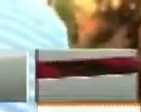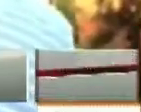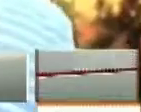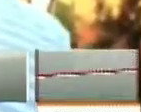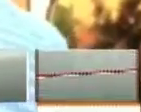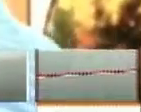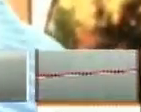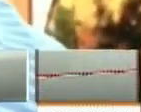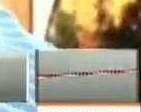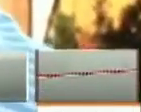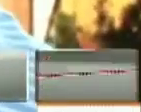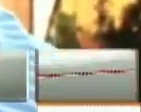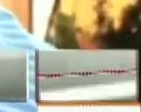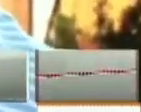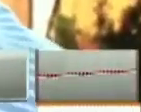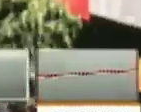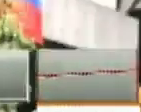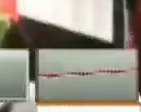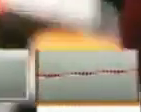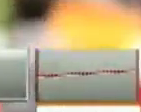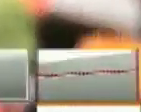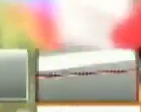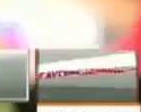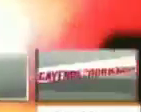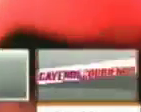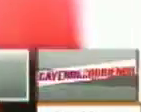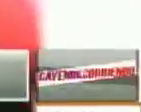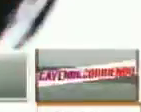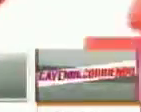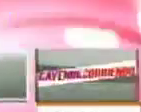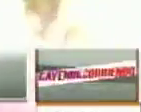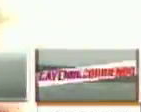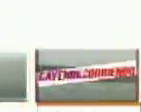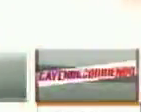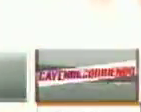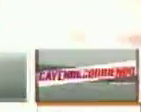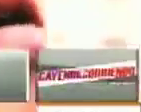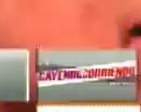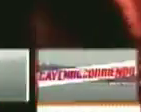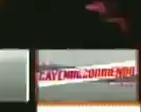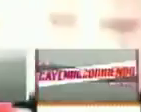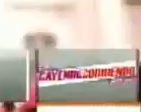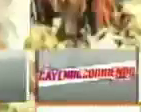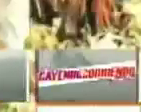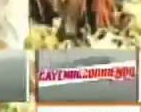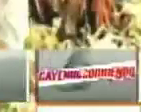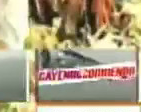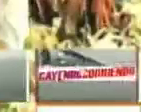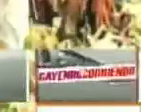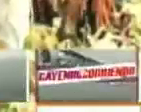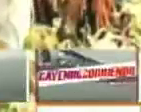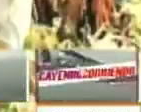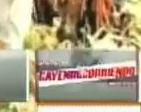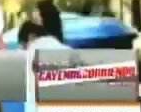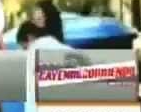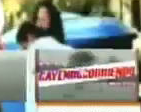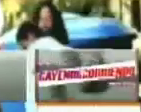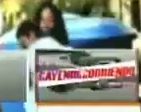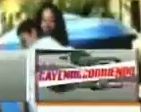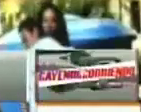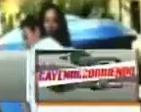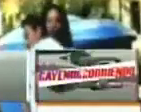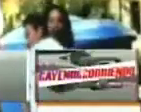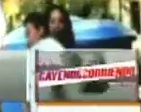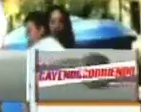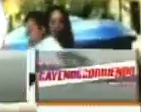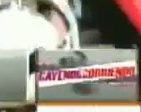nos nombren y hablemos los ignorares, a los que nos corresponde encontrar juntos la clave. Nosotros somos los pobres, todos